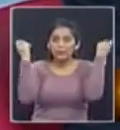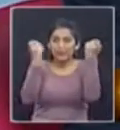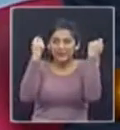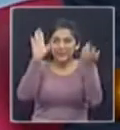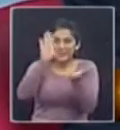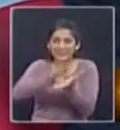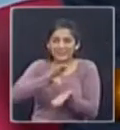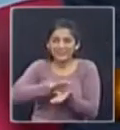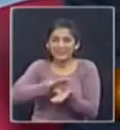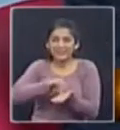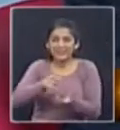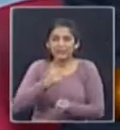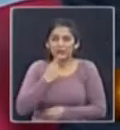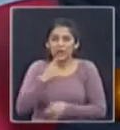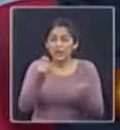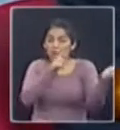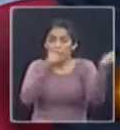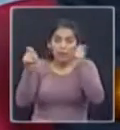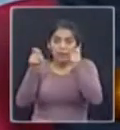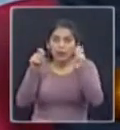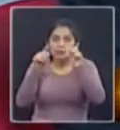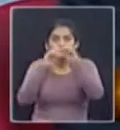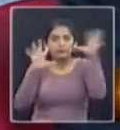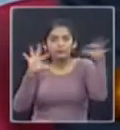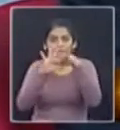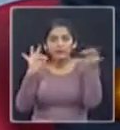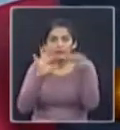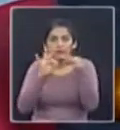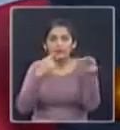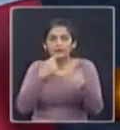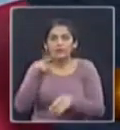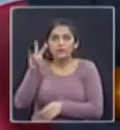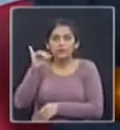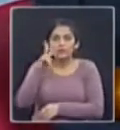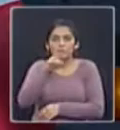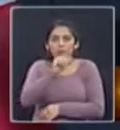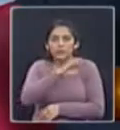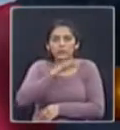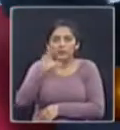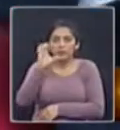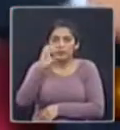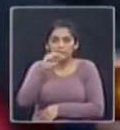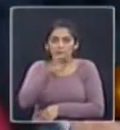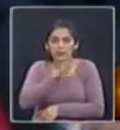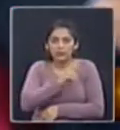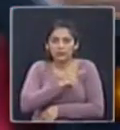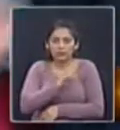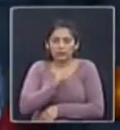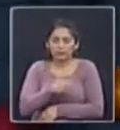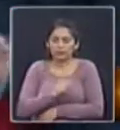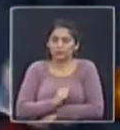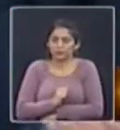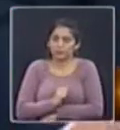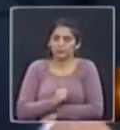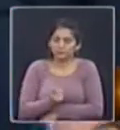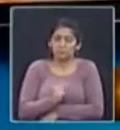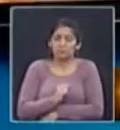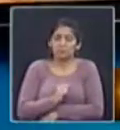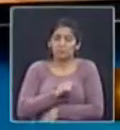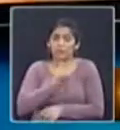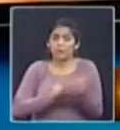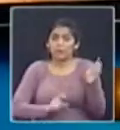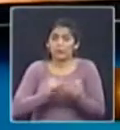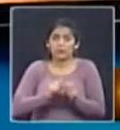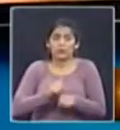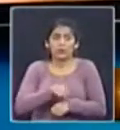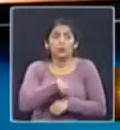equivoco campaña que yo creo que algo y equilibrio si a la gente que no es guayaquileño sea el turista nacional inclusive de otras partes del